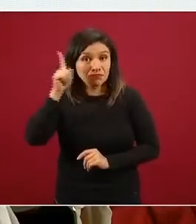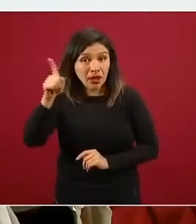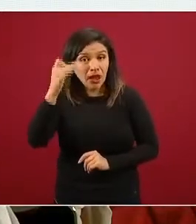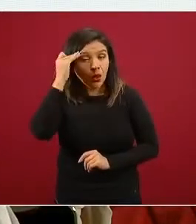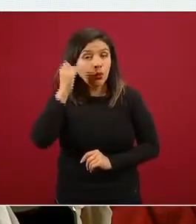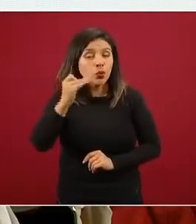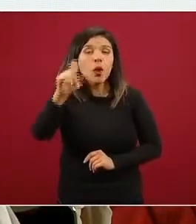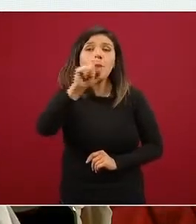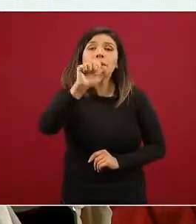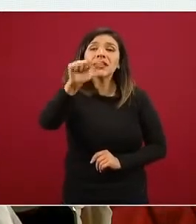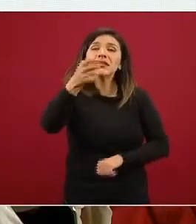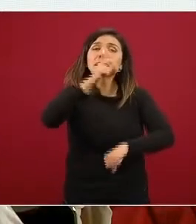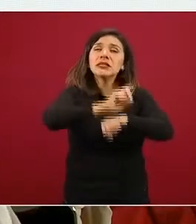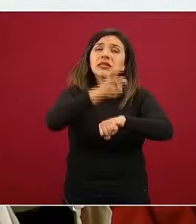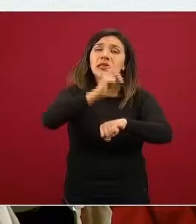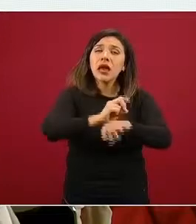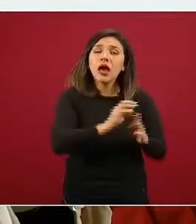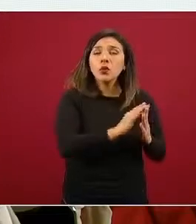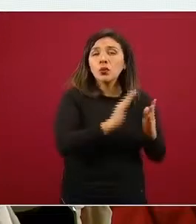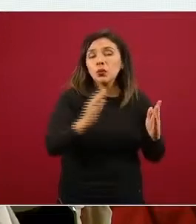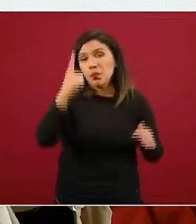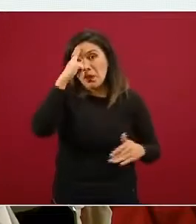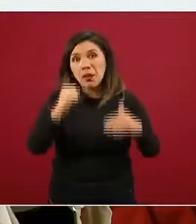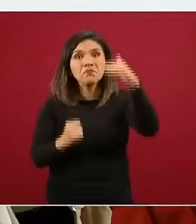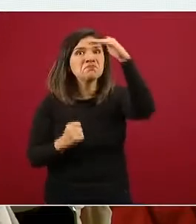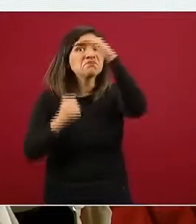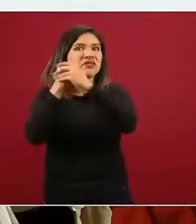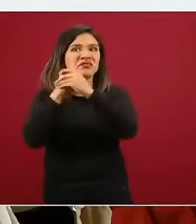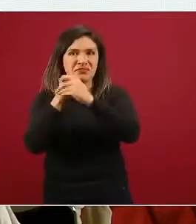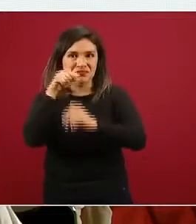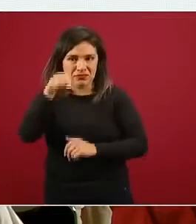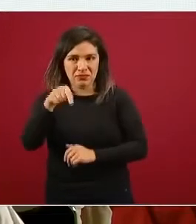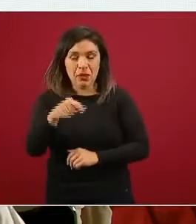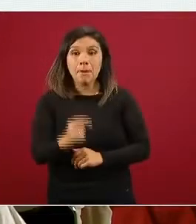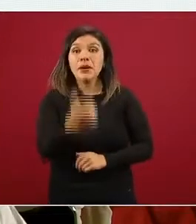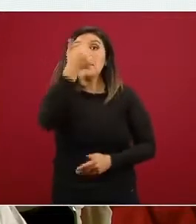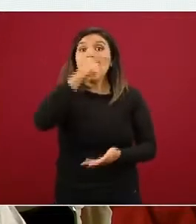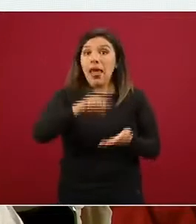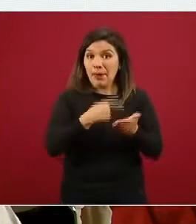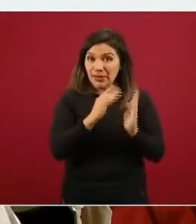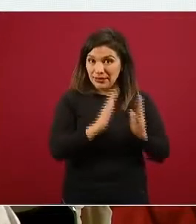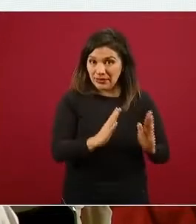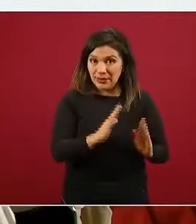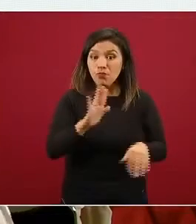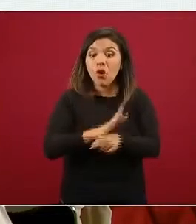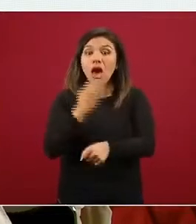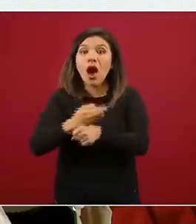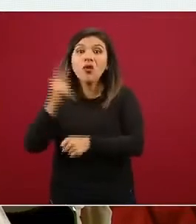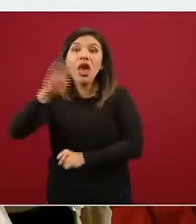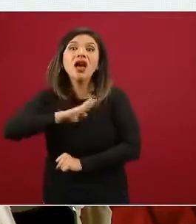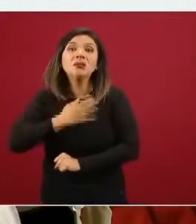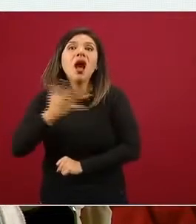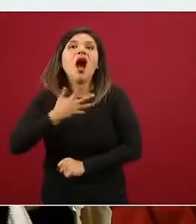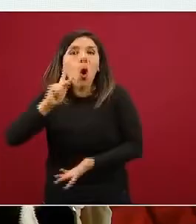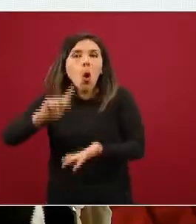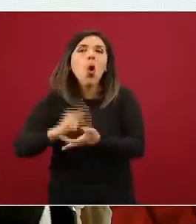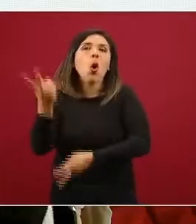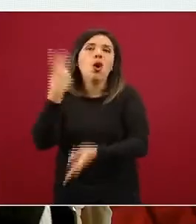tardó 26 días para llegar al punto máximo de la primera ocasión, porque España en este momento tiene este